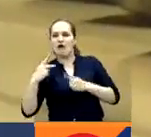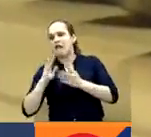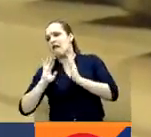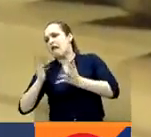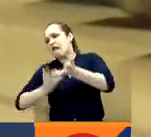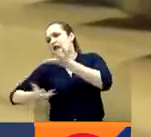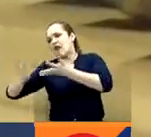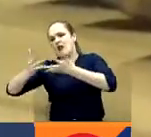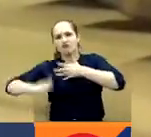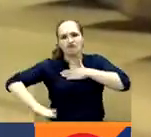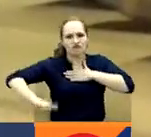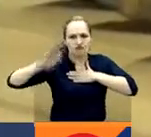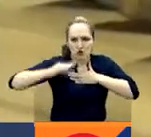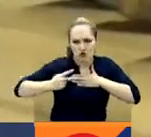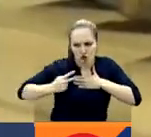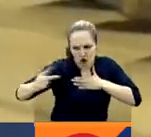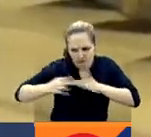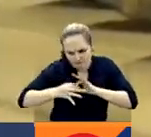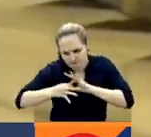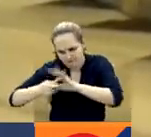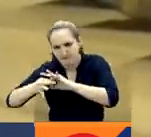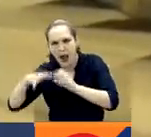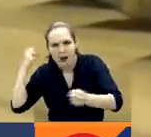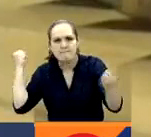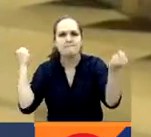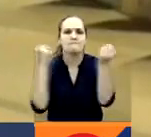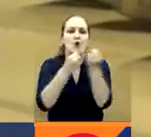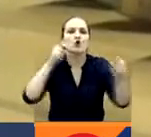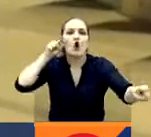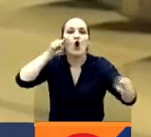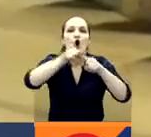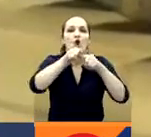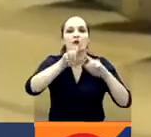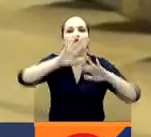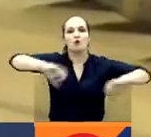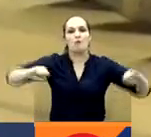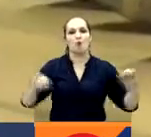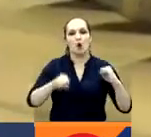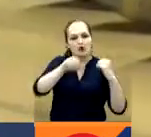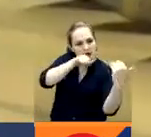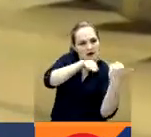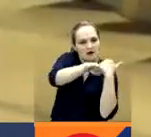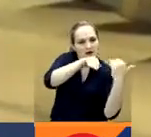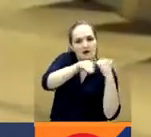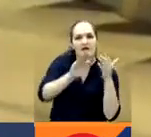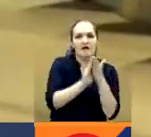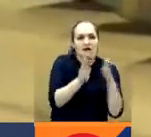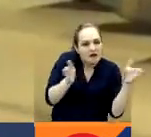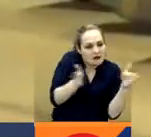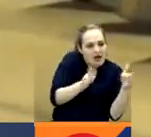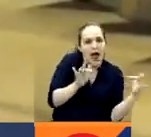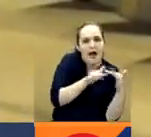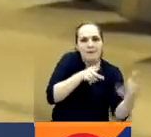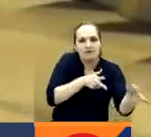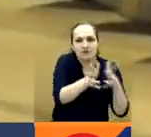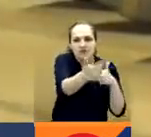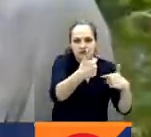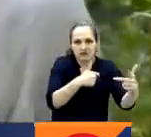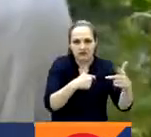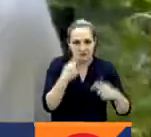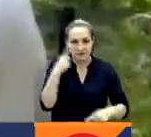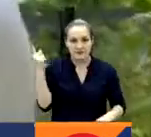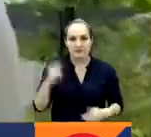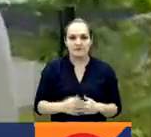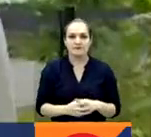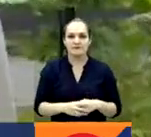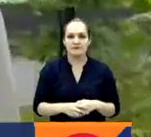se comprometieron en juntos impulsar un proyecto de ciclorruta en Bogotá. Recorrió todo el pabellón y esto fue lo que nos dijo.